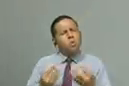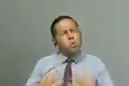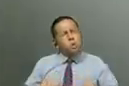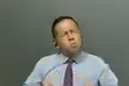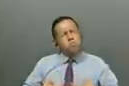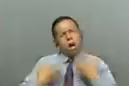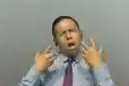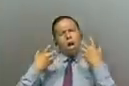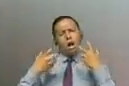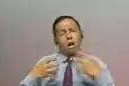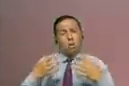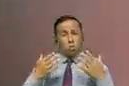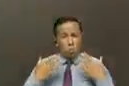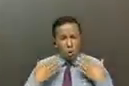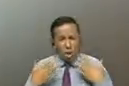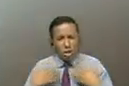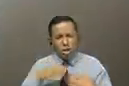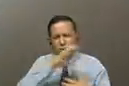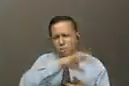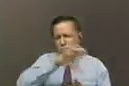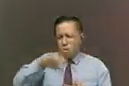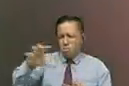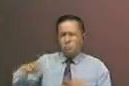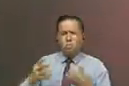de Guayaquil y otros puntos del país.